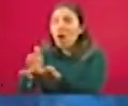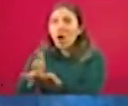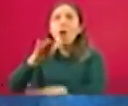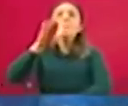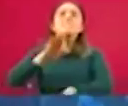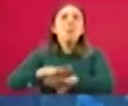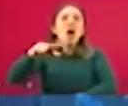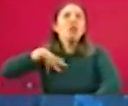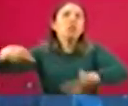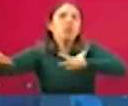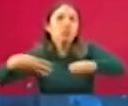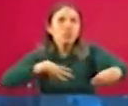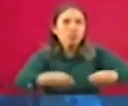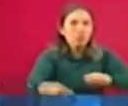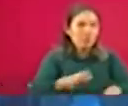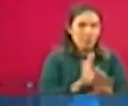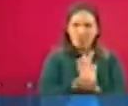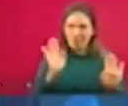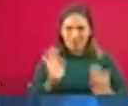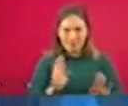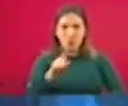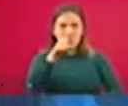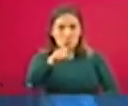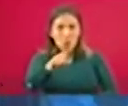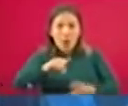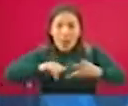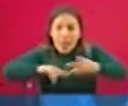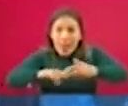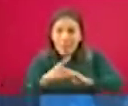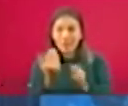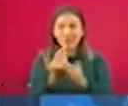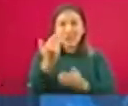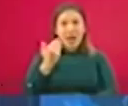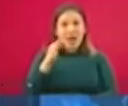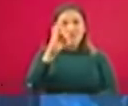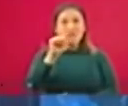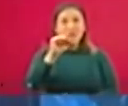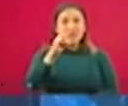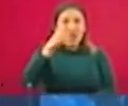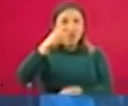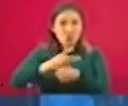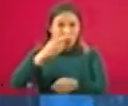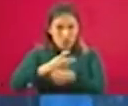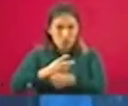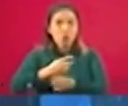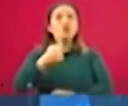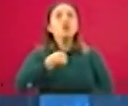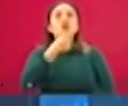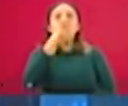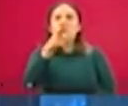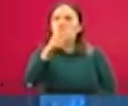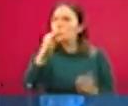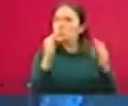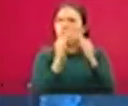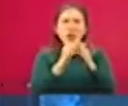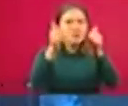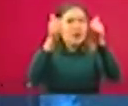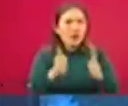Como comento, el caso de las muertes, conforme se vayan haciendo las dictaminaciones